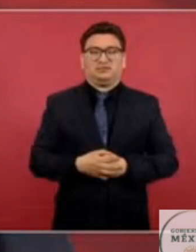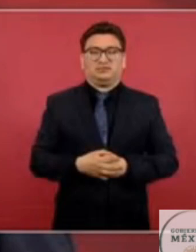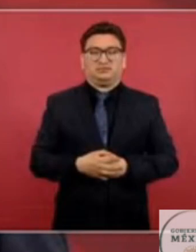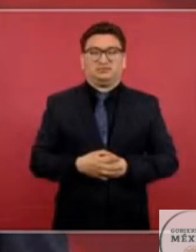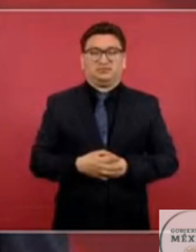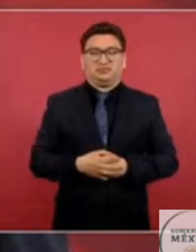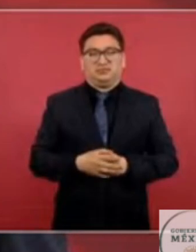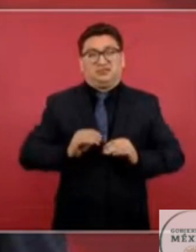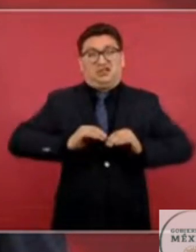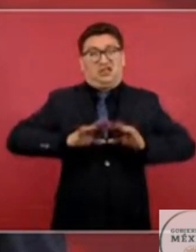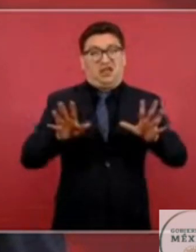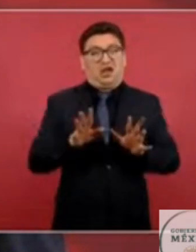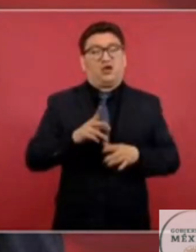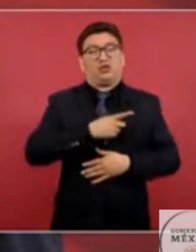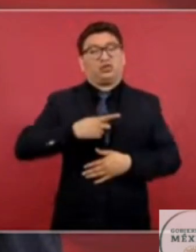hay que definirse